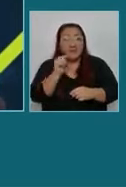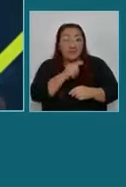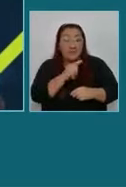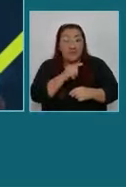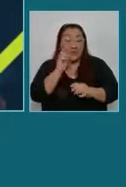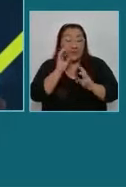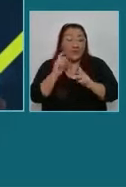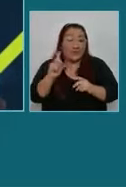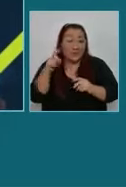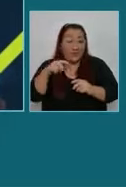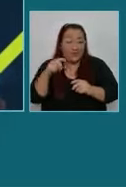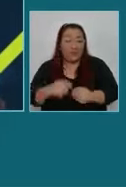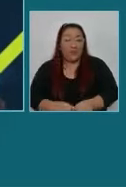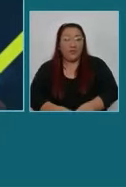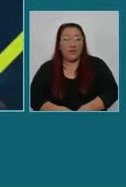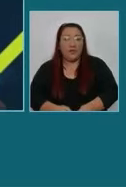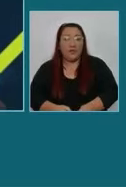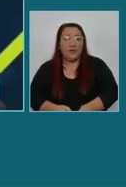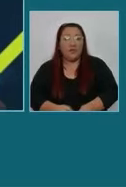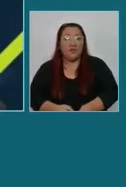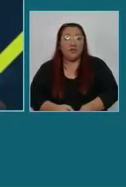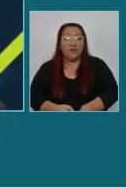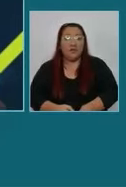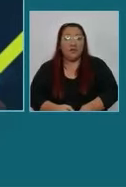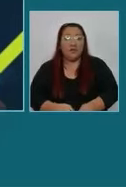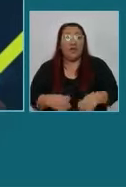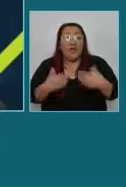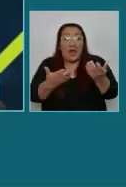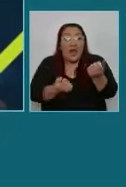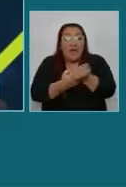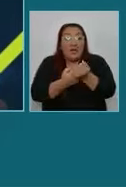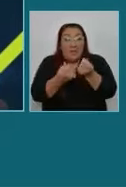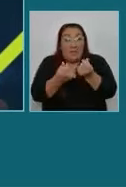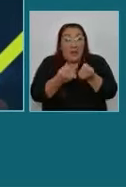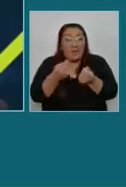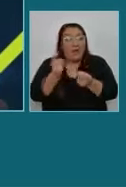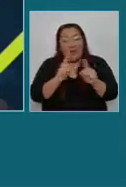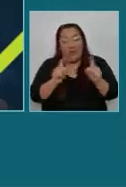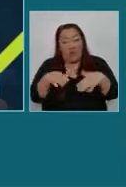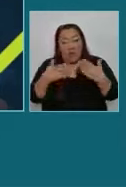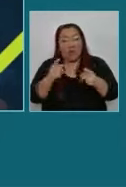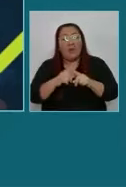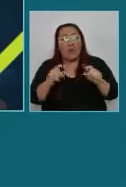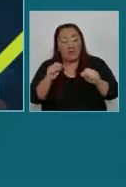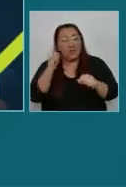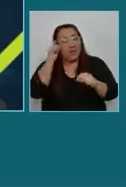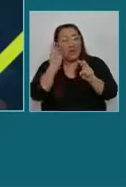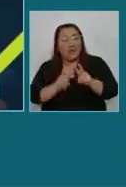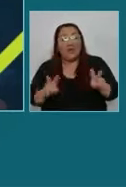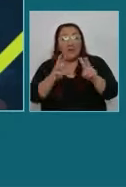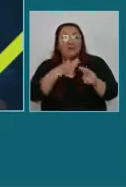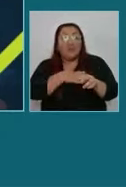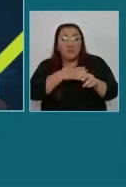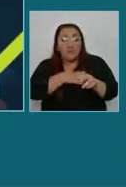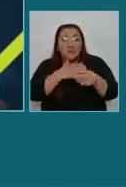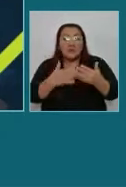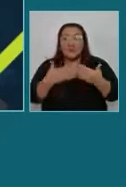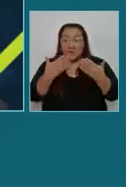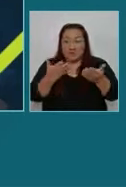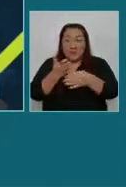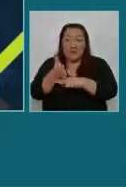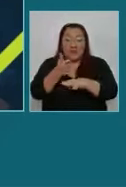no necesariamente sea brindar aporte monetario, pero sí valor intangible. Así, por ejemplo, en el caso de nosotros, brindarles